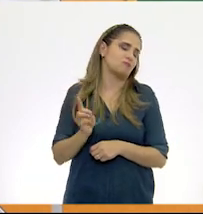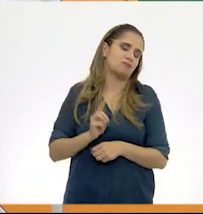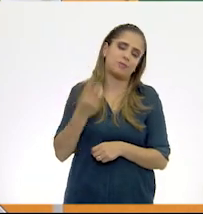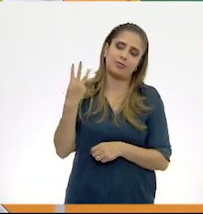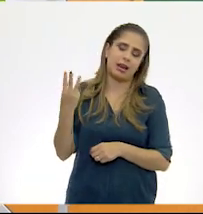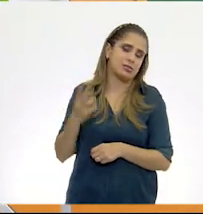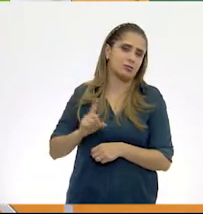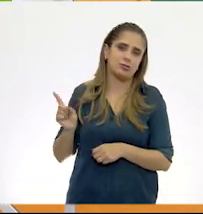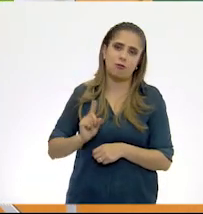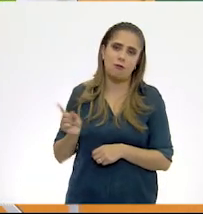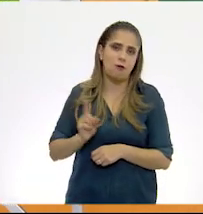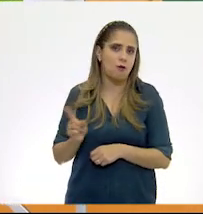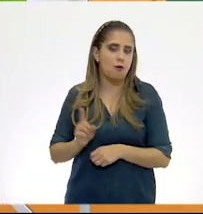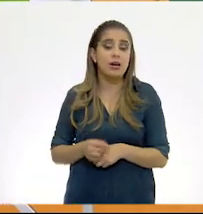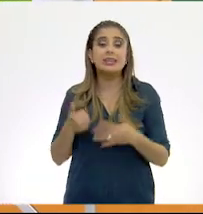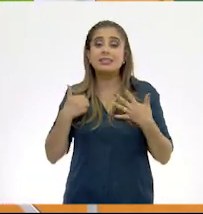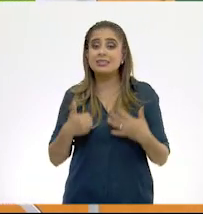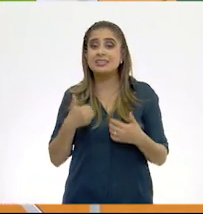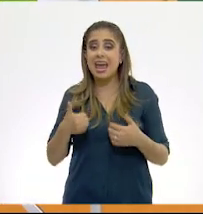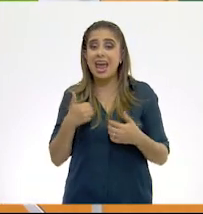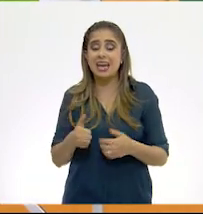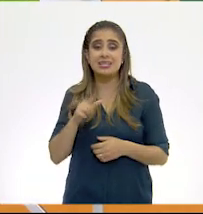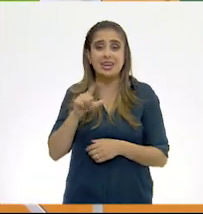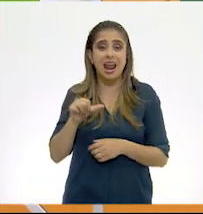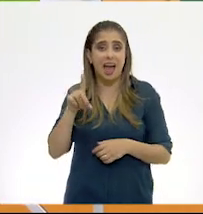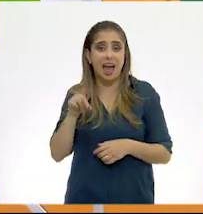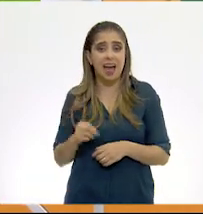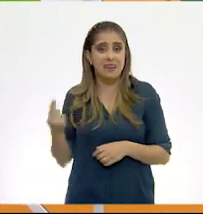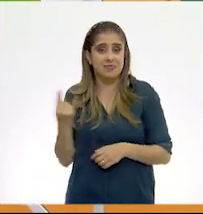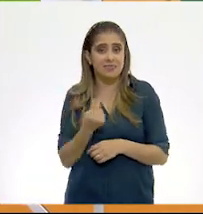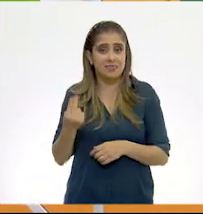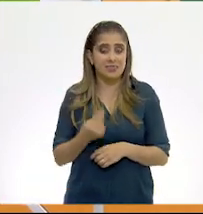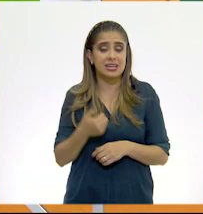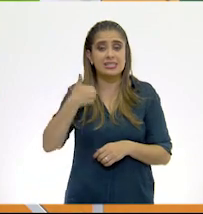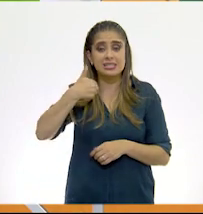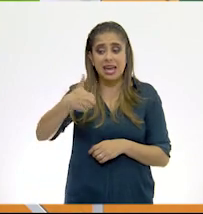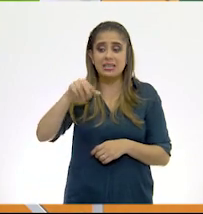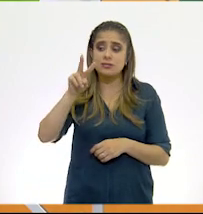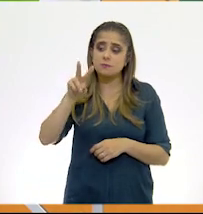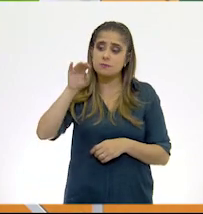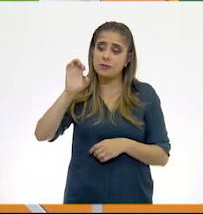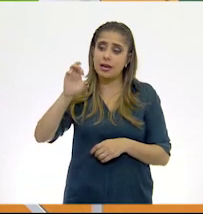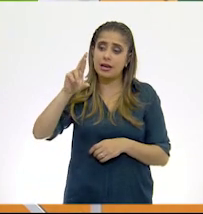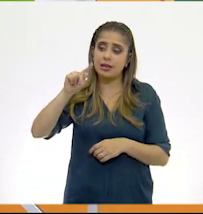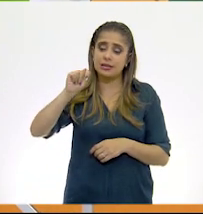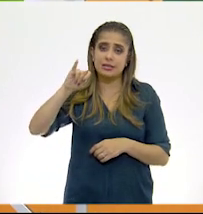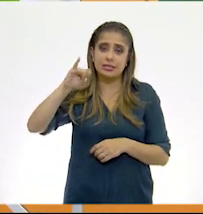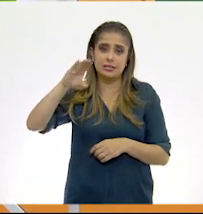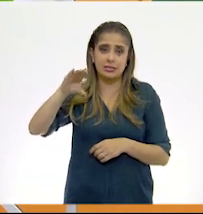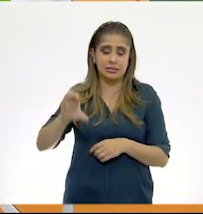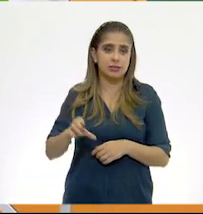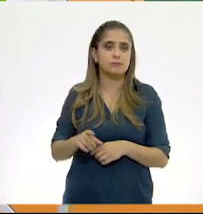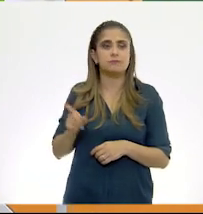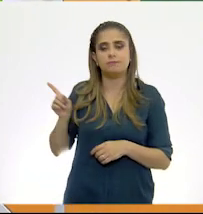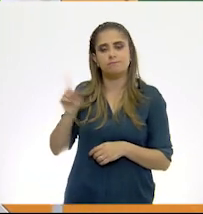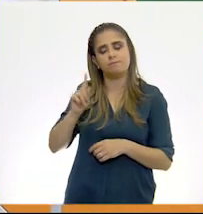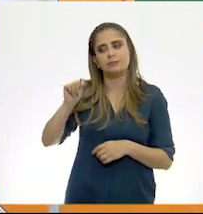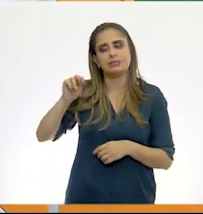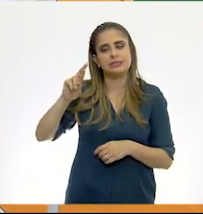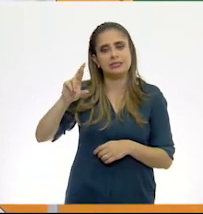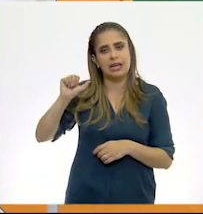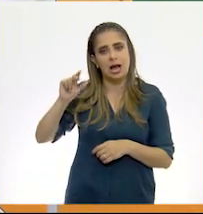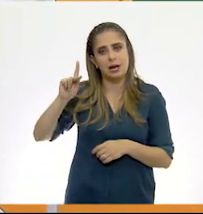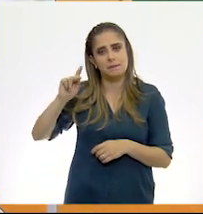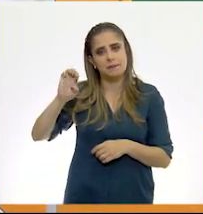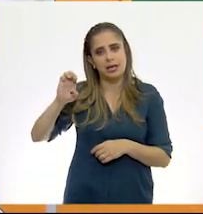tres lados. No, no, no, no. Seis lados dijiste, seis, ¿verdad? Seis lados y seis vértices. A ver, esta no. Dijimos que es un trapezoide y